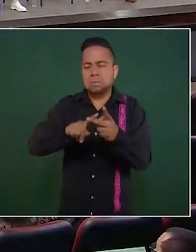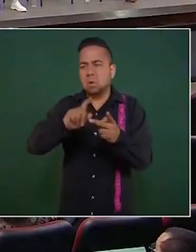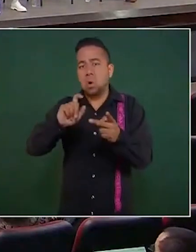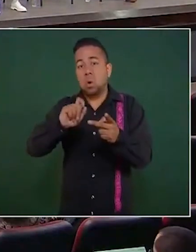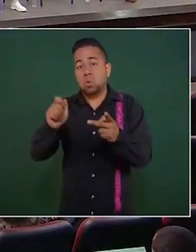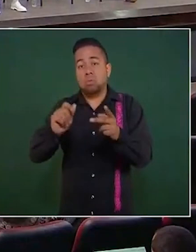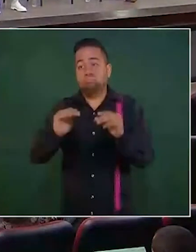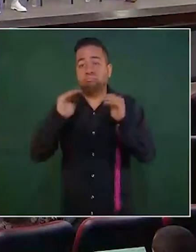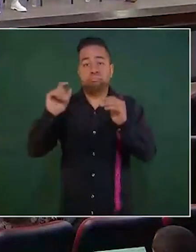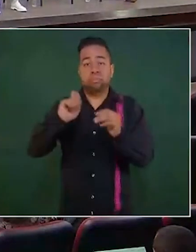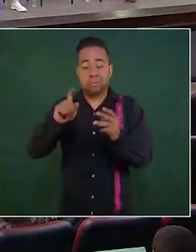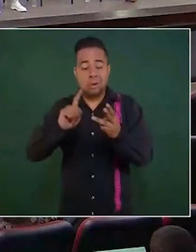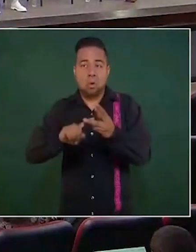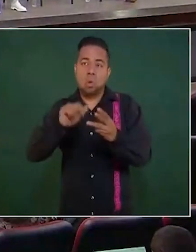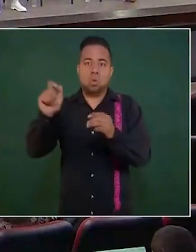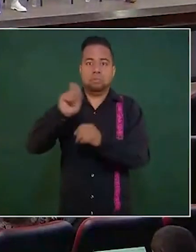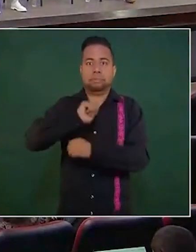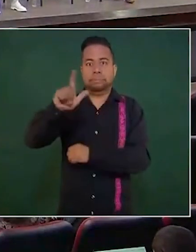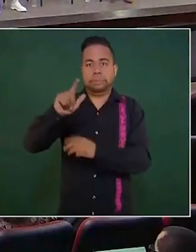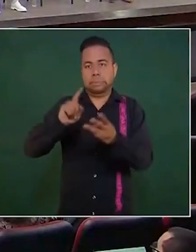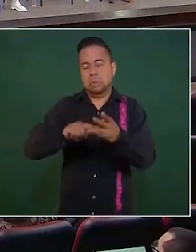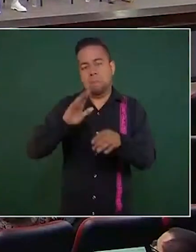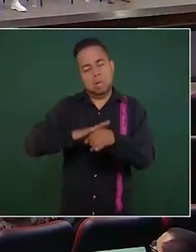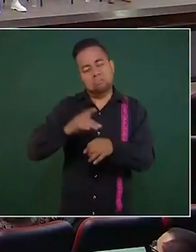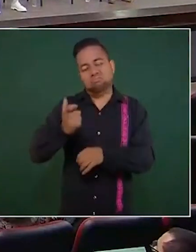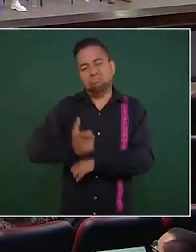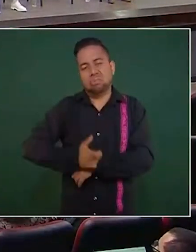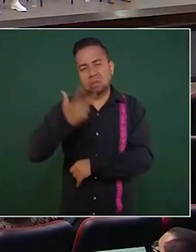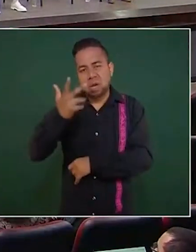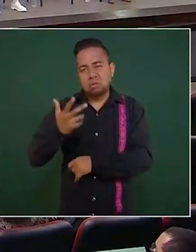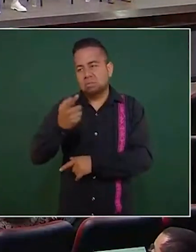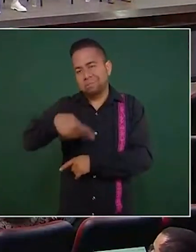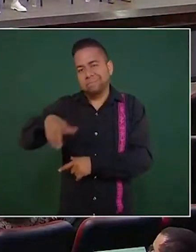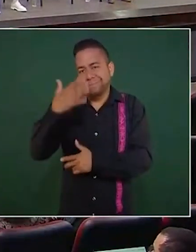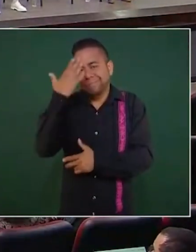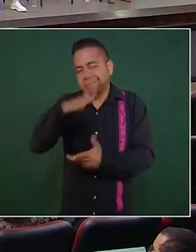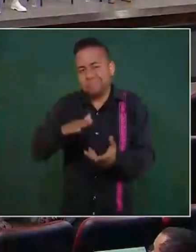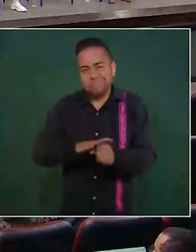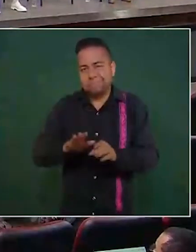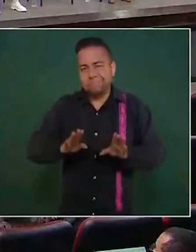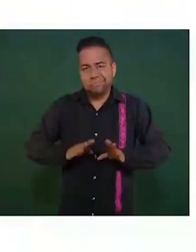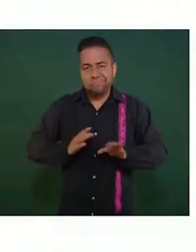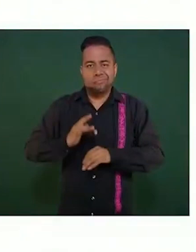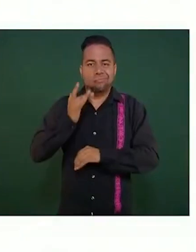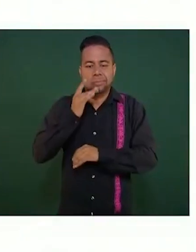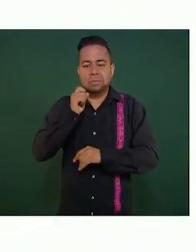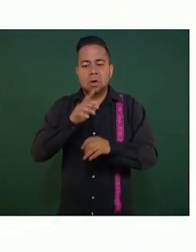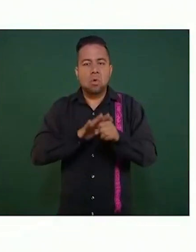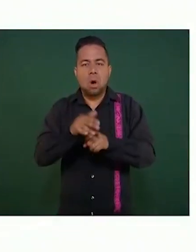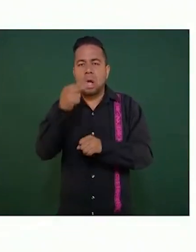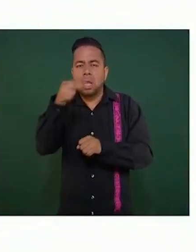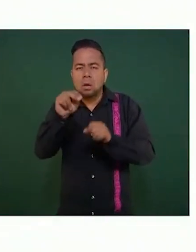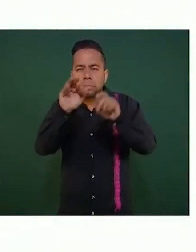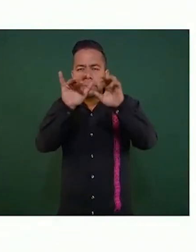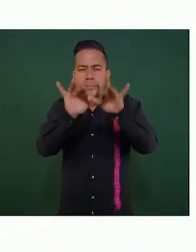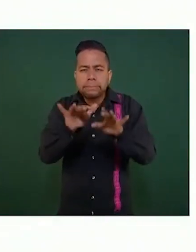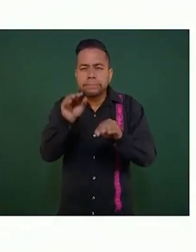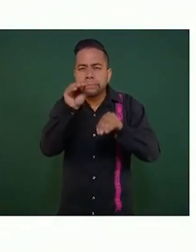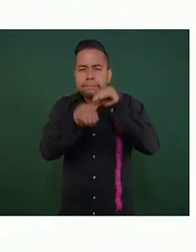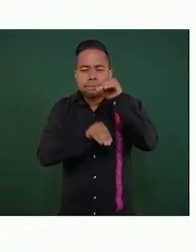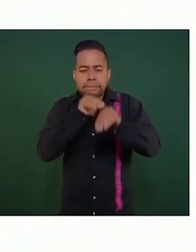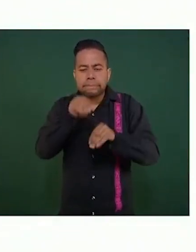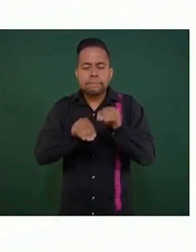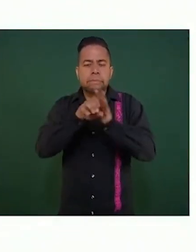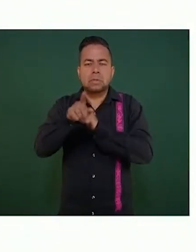gerencial. Obviamente el precio de la clase gerencial es el más alto por razones obvias, y se van poniendo los datos del pasajero